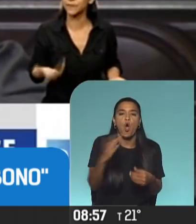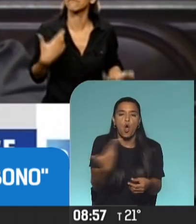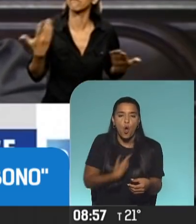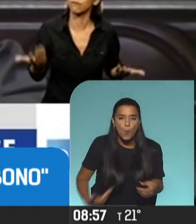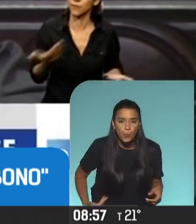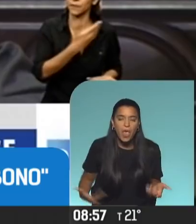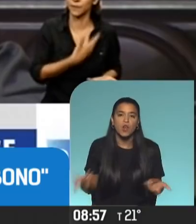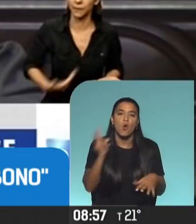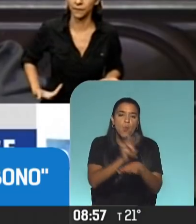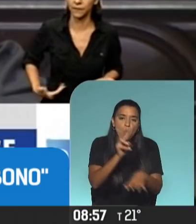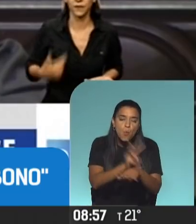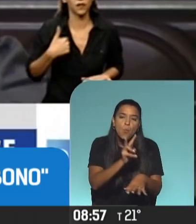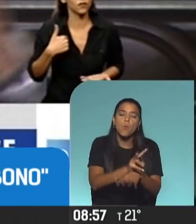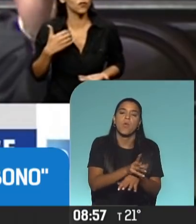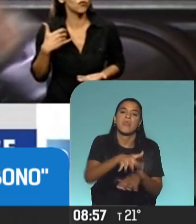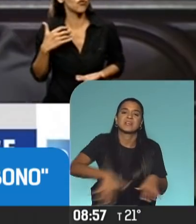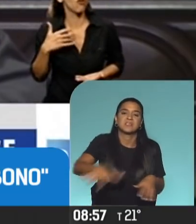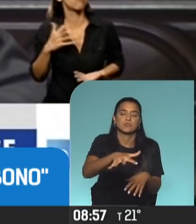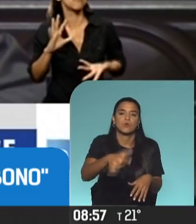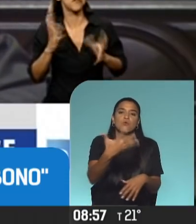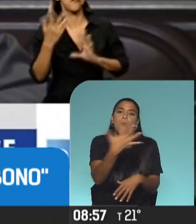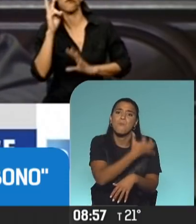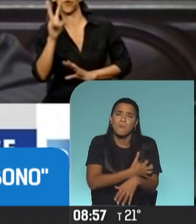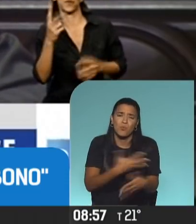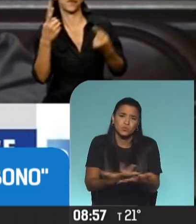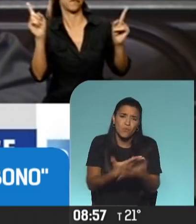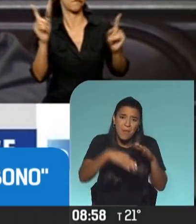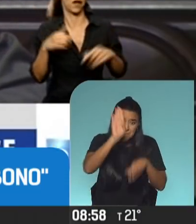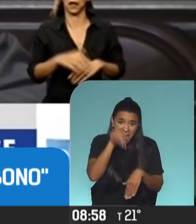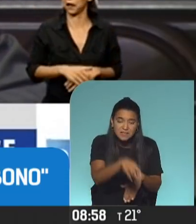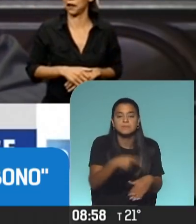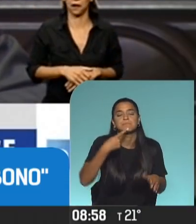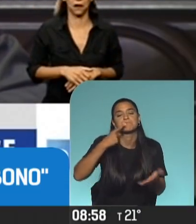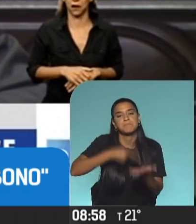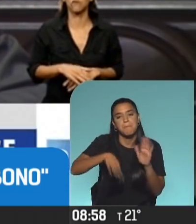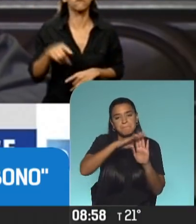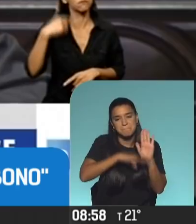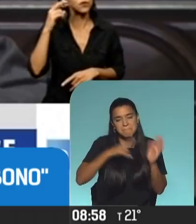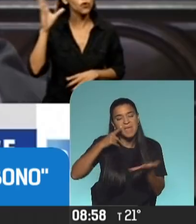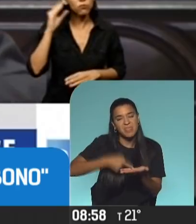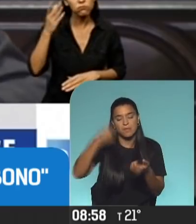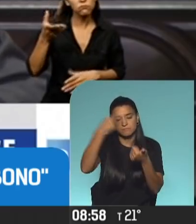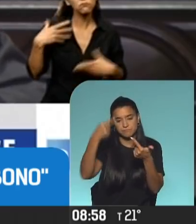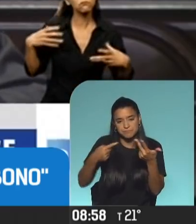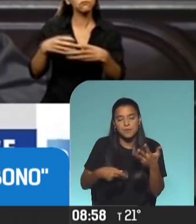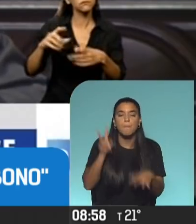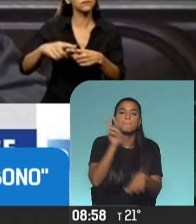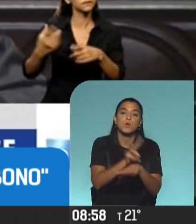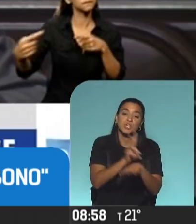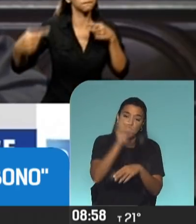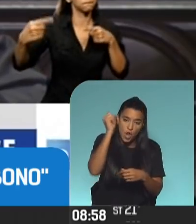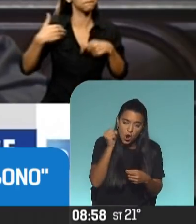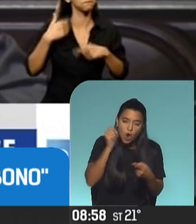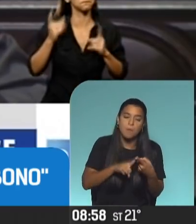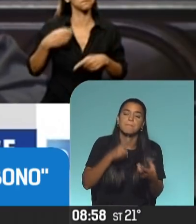gobierno que cuida y protege a los sectores más vulnerables, se toman medidas de toda índole, medidas de protección